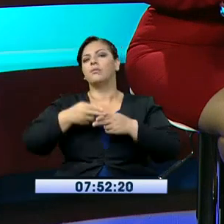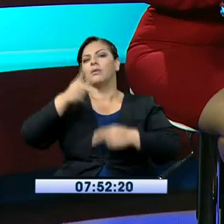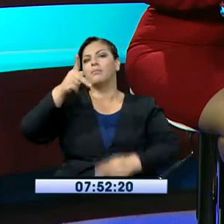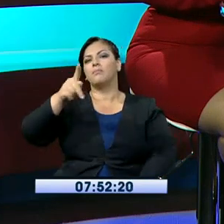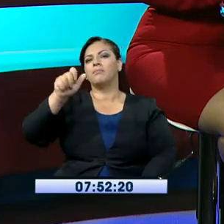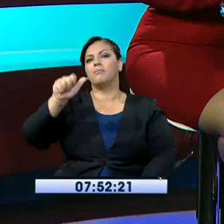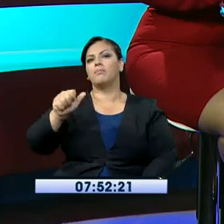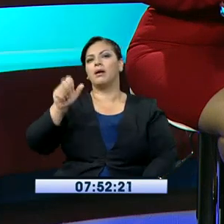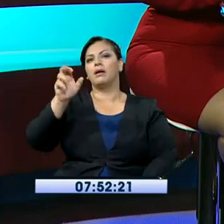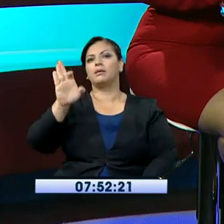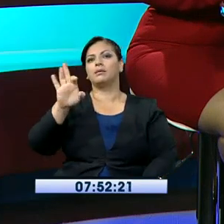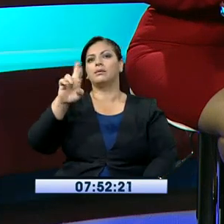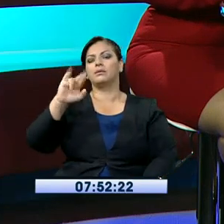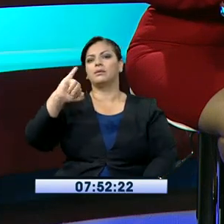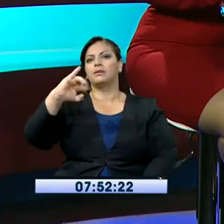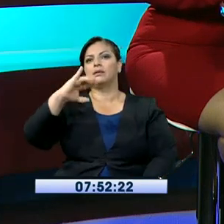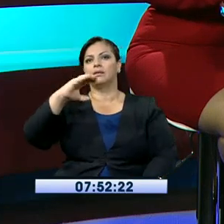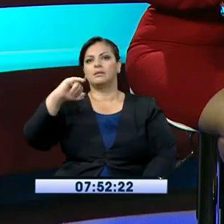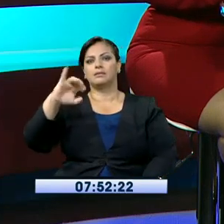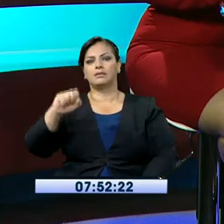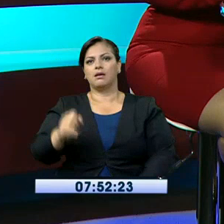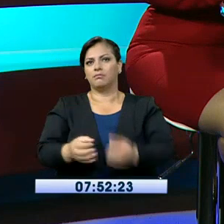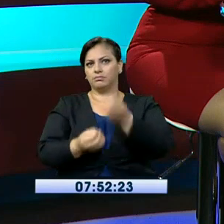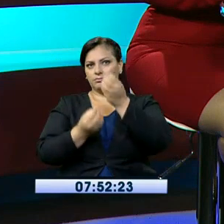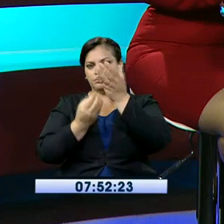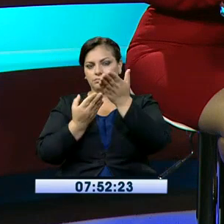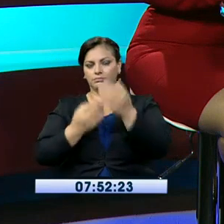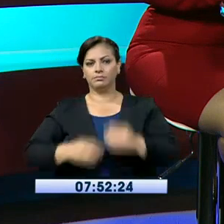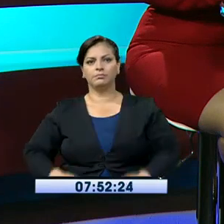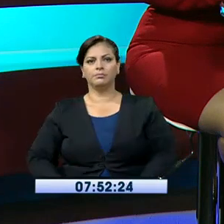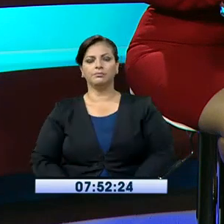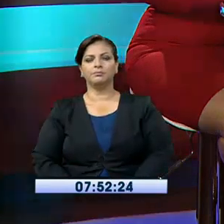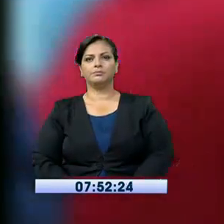este es un caso de conmoción social.